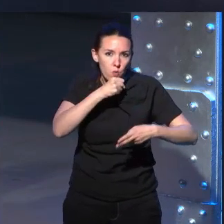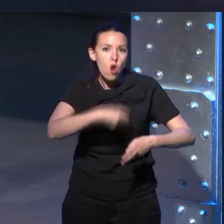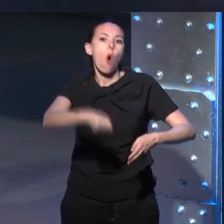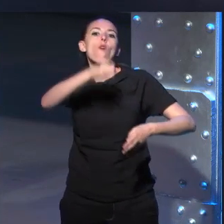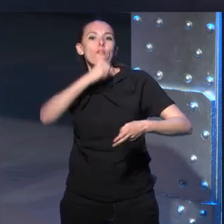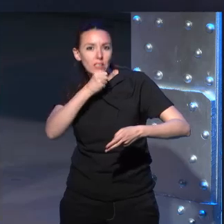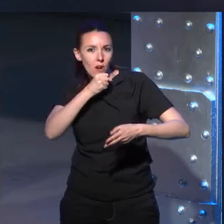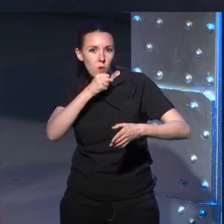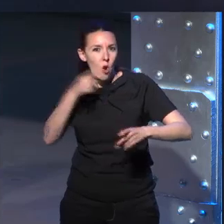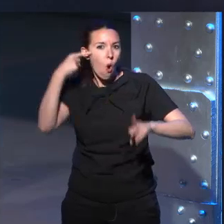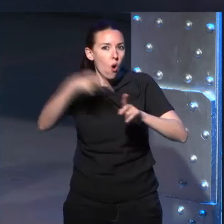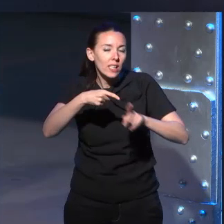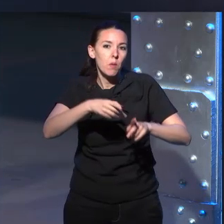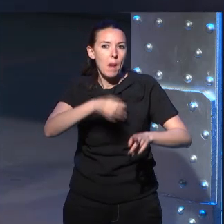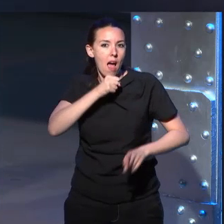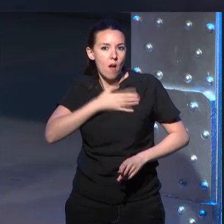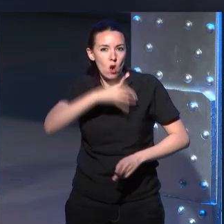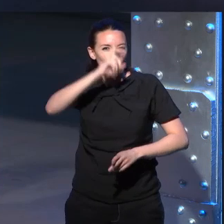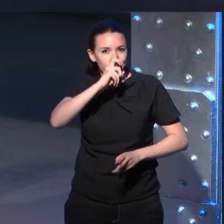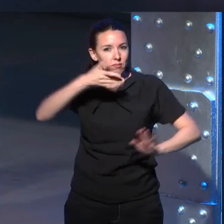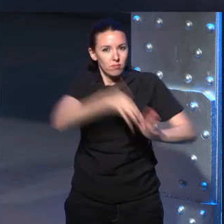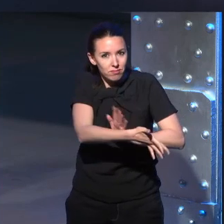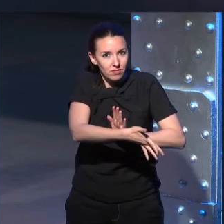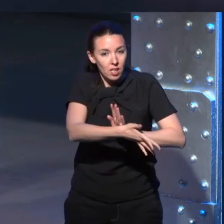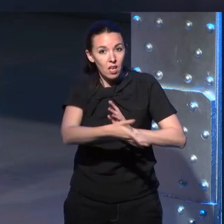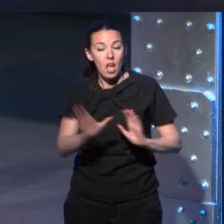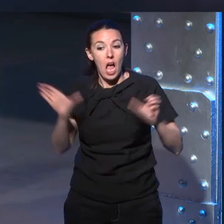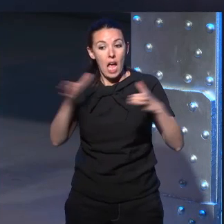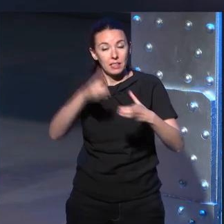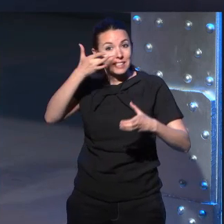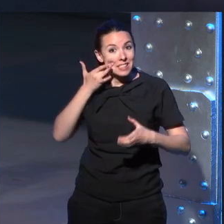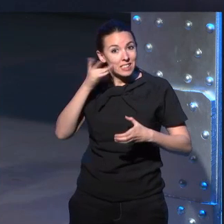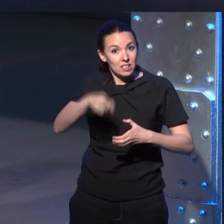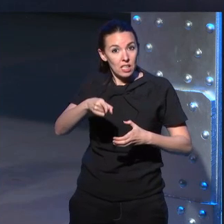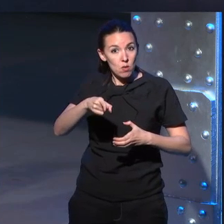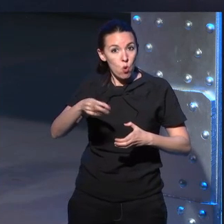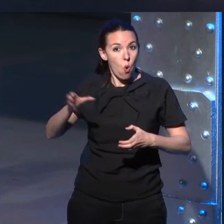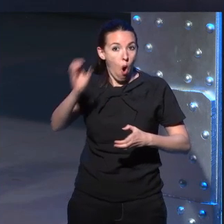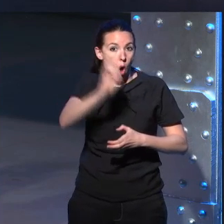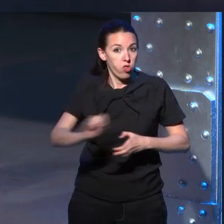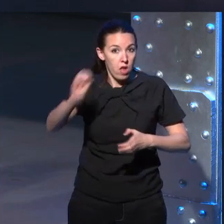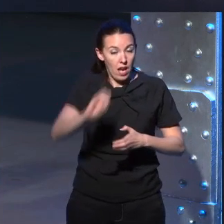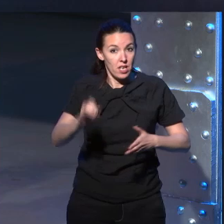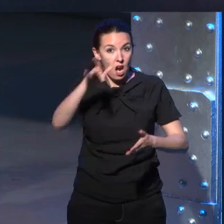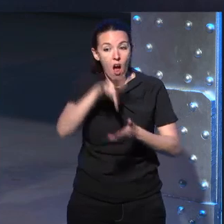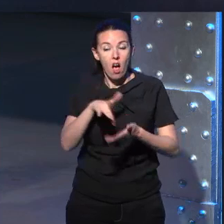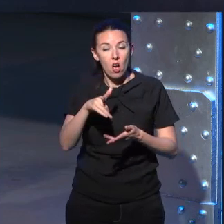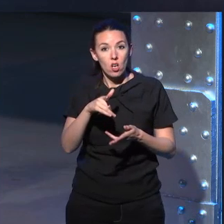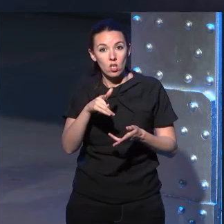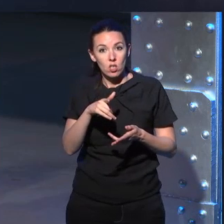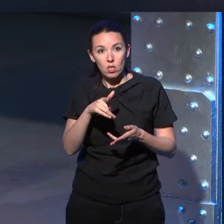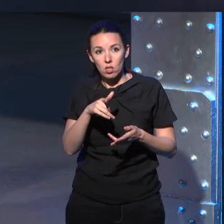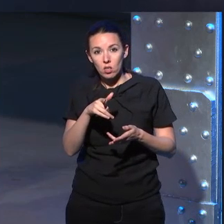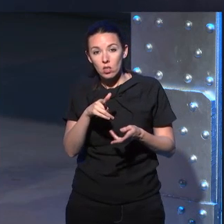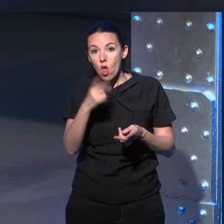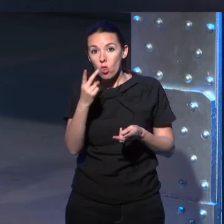permanezca ese ser de alguna manera. En una tribu en Oceanía le cortan las